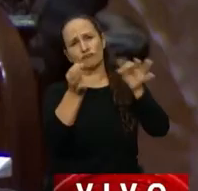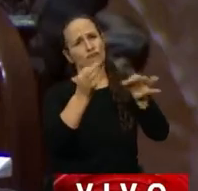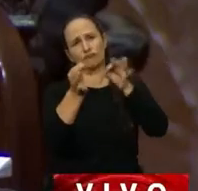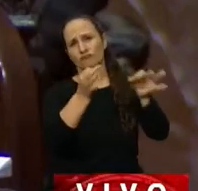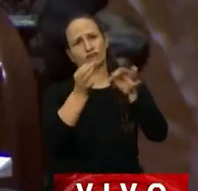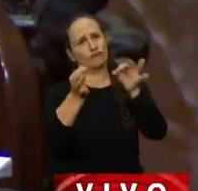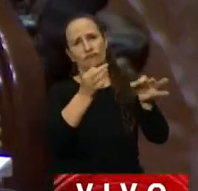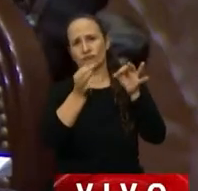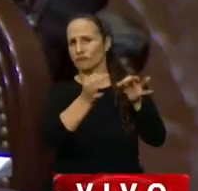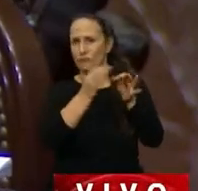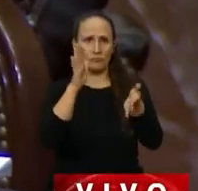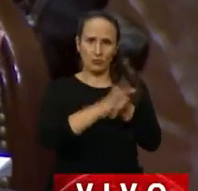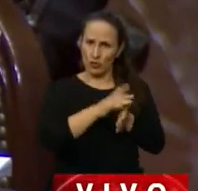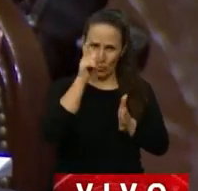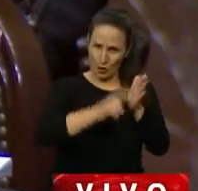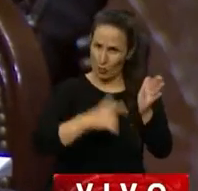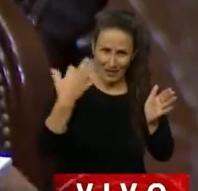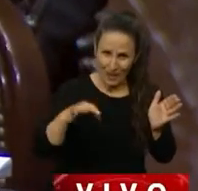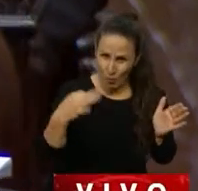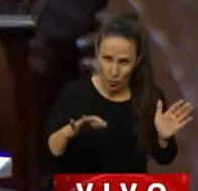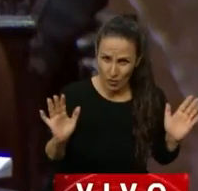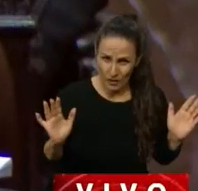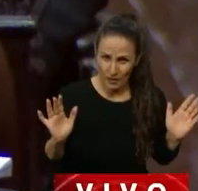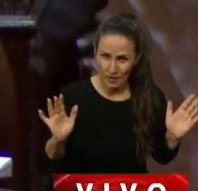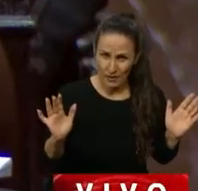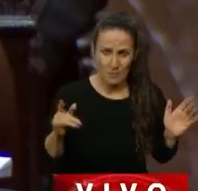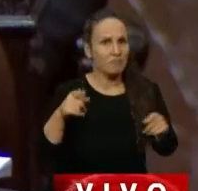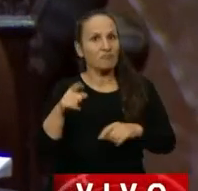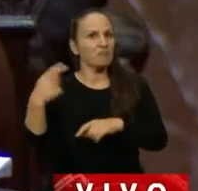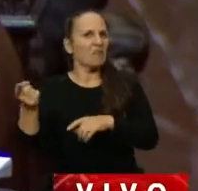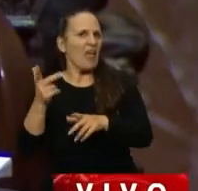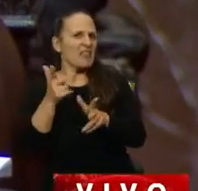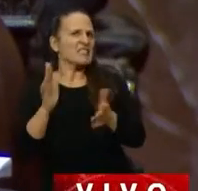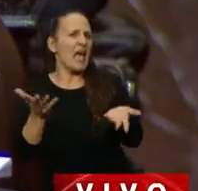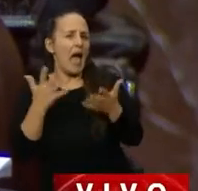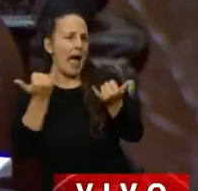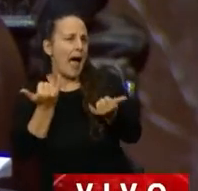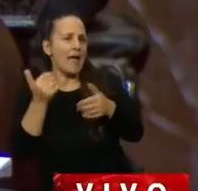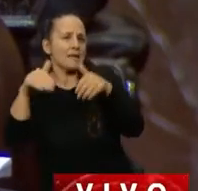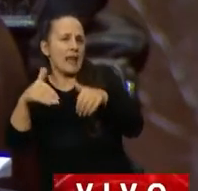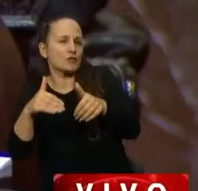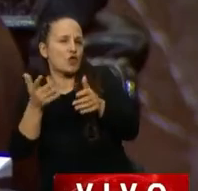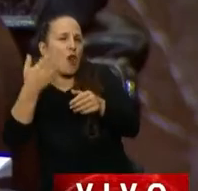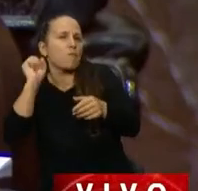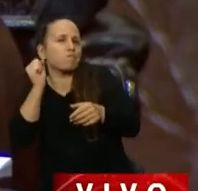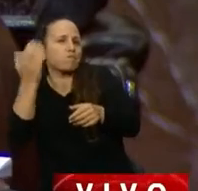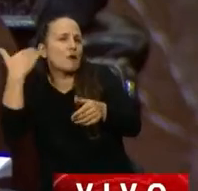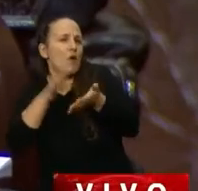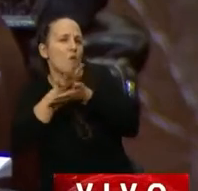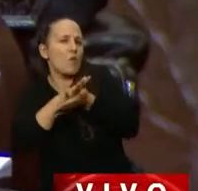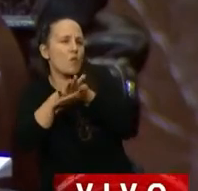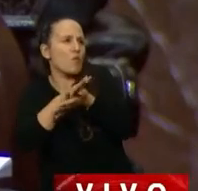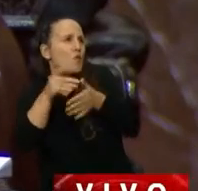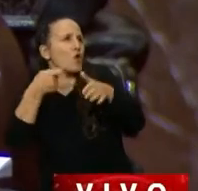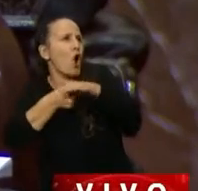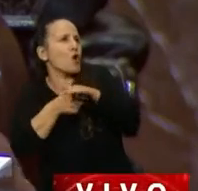dialogamos sobre boleta única. Hablan de fraude. ¿De qué fraude me están hablando?